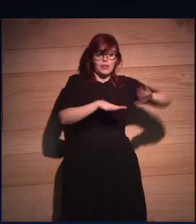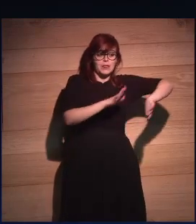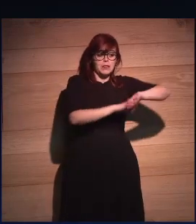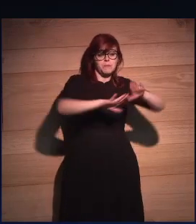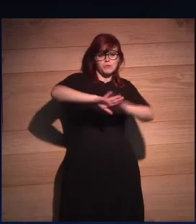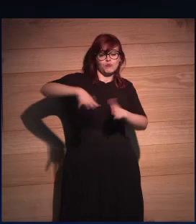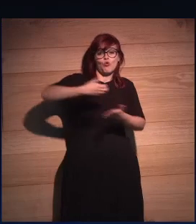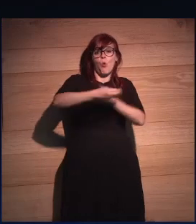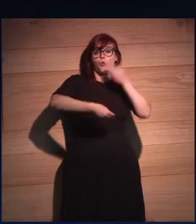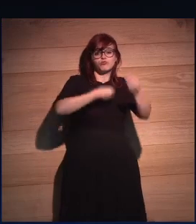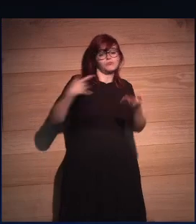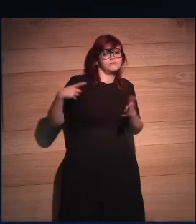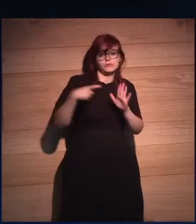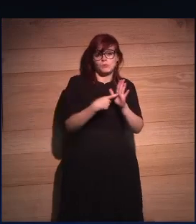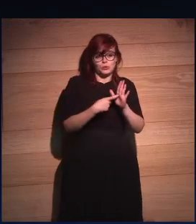mundo.